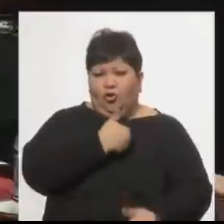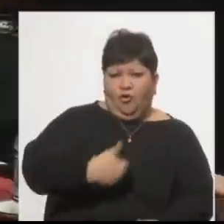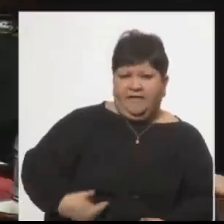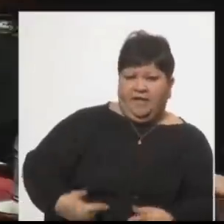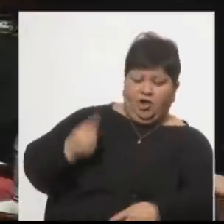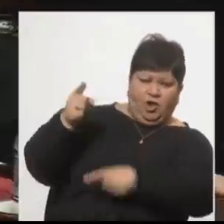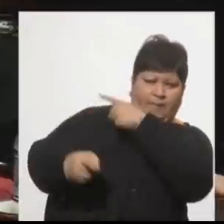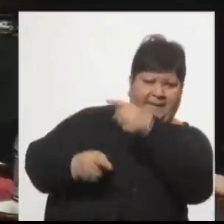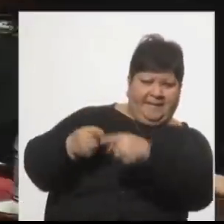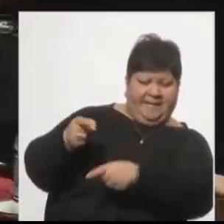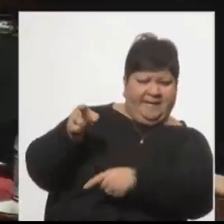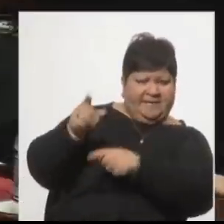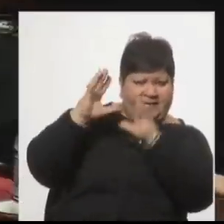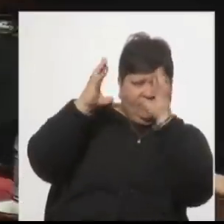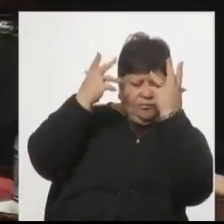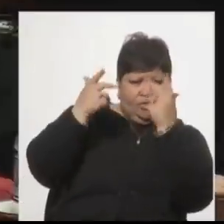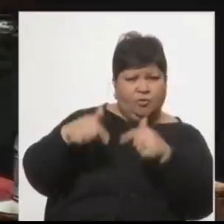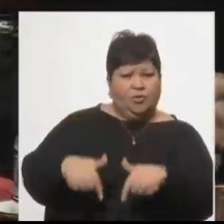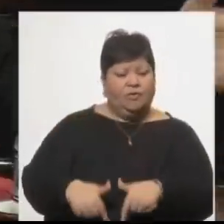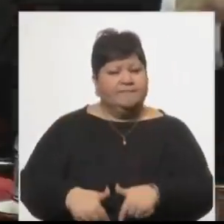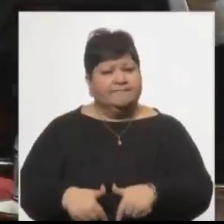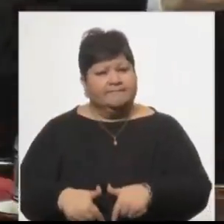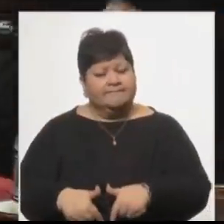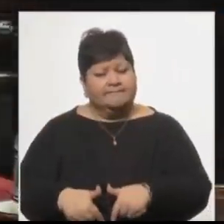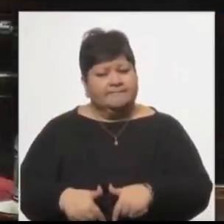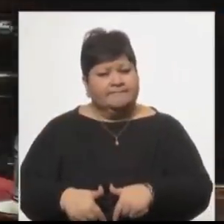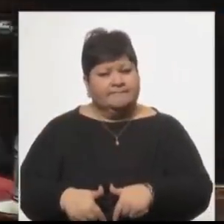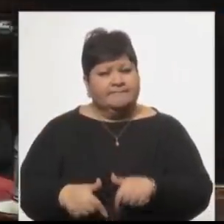combatían, hoy podemos